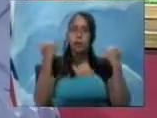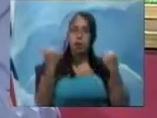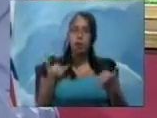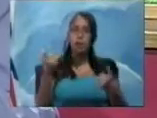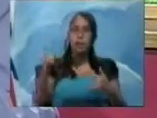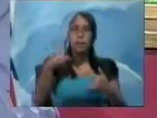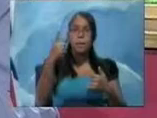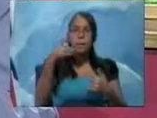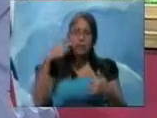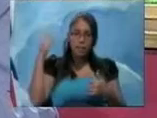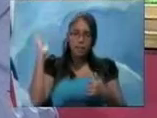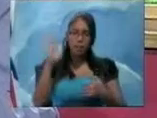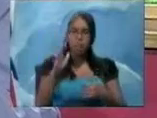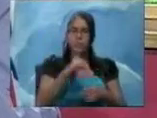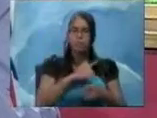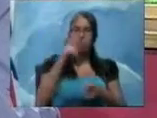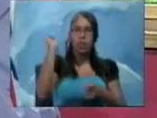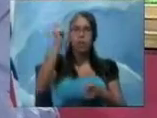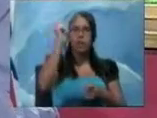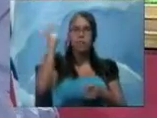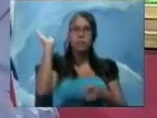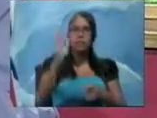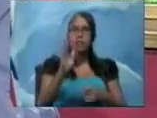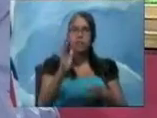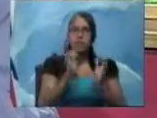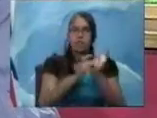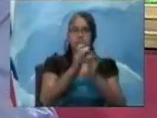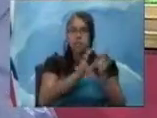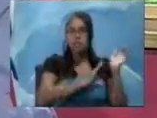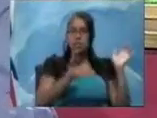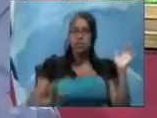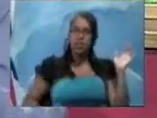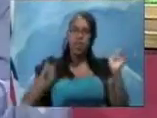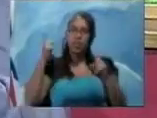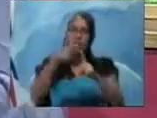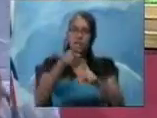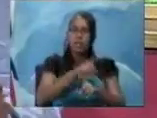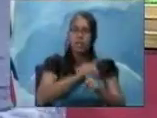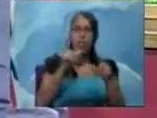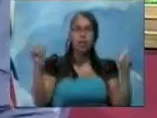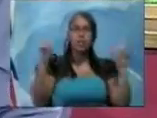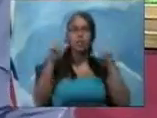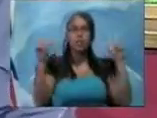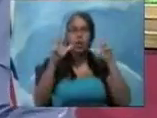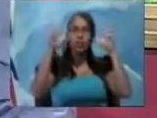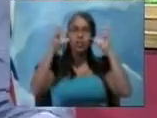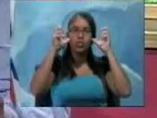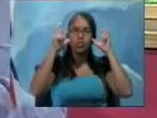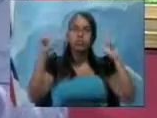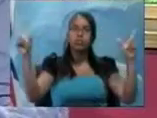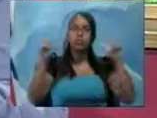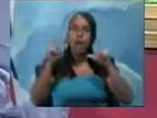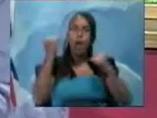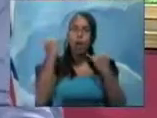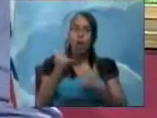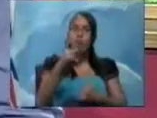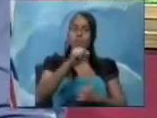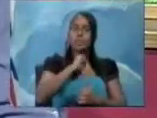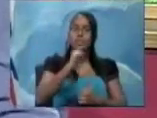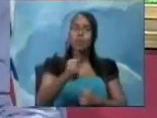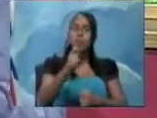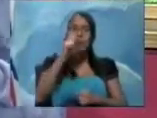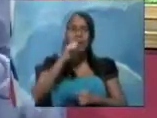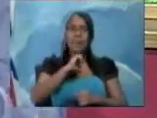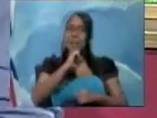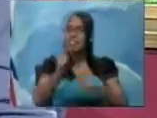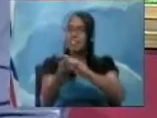que vino la campaña Ya vino el evangelio vino a través de la televisión oyeron los matutinos ahora ese hombre es transformado